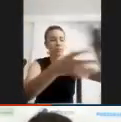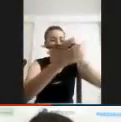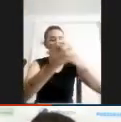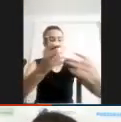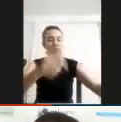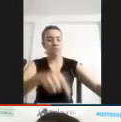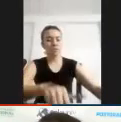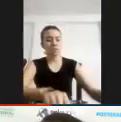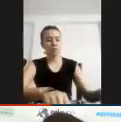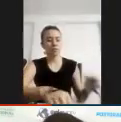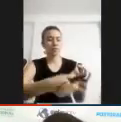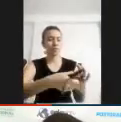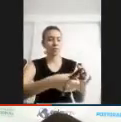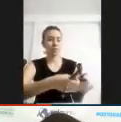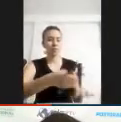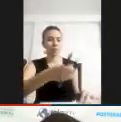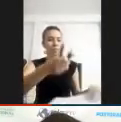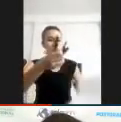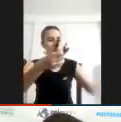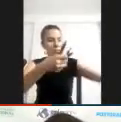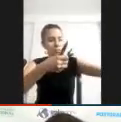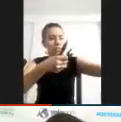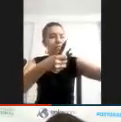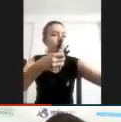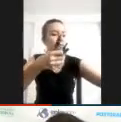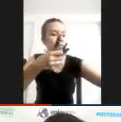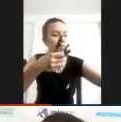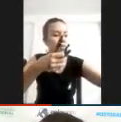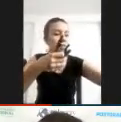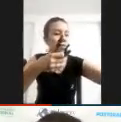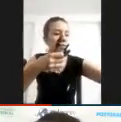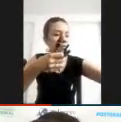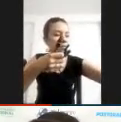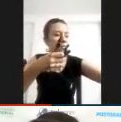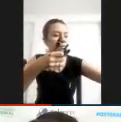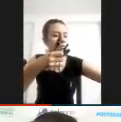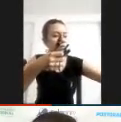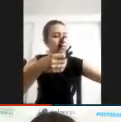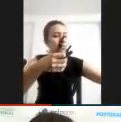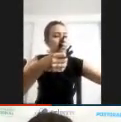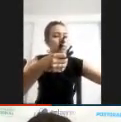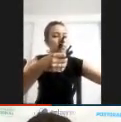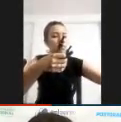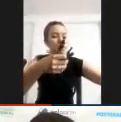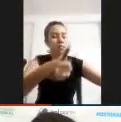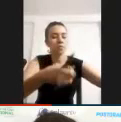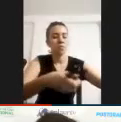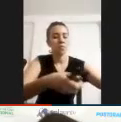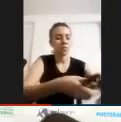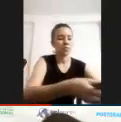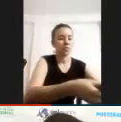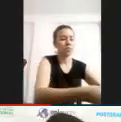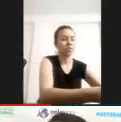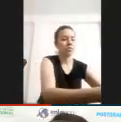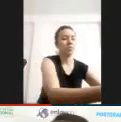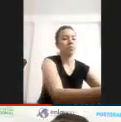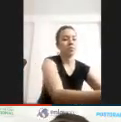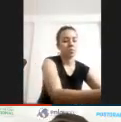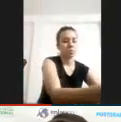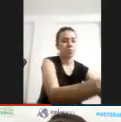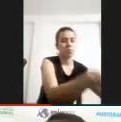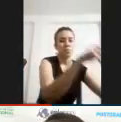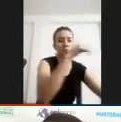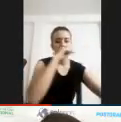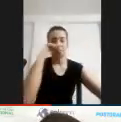el comprador y el vendedor, de que la transmisión de su voluntad se está haciendo conforme a derecho. Pero el único que puede dar fe